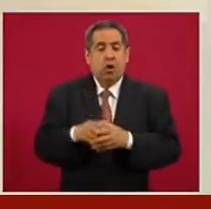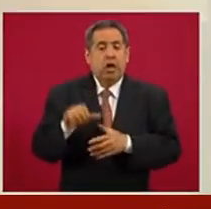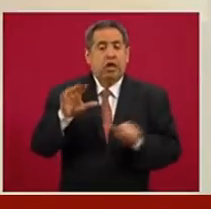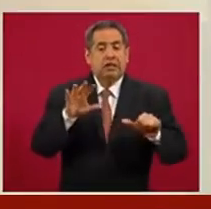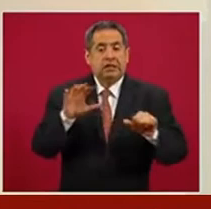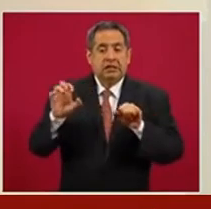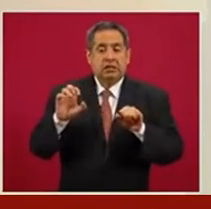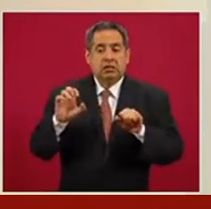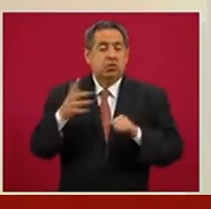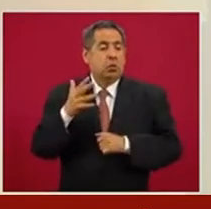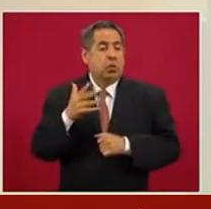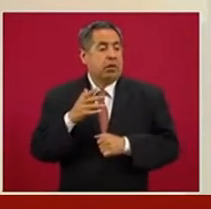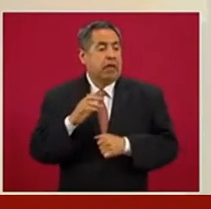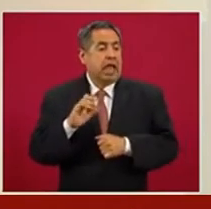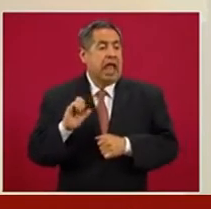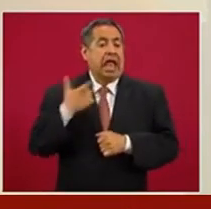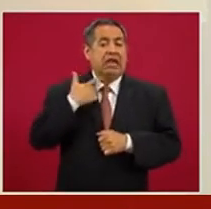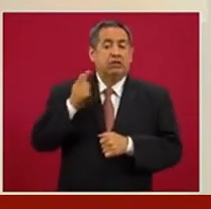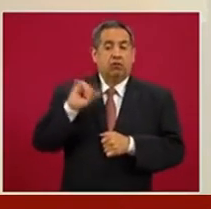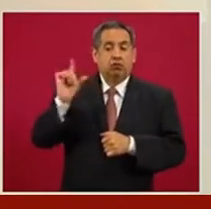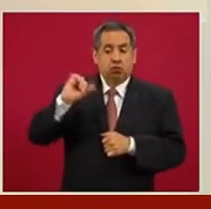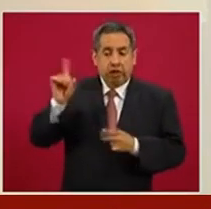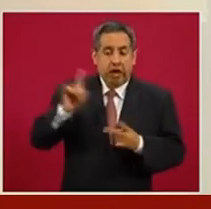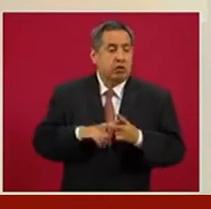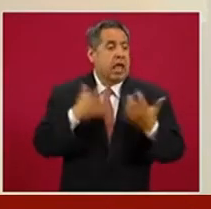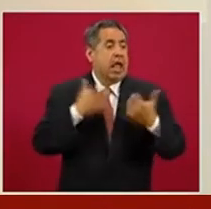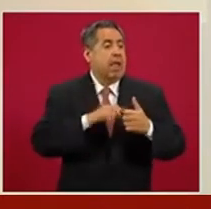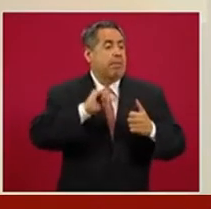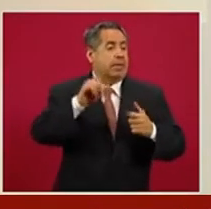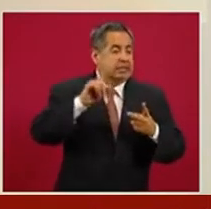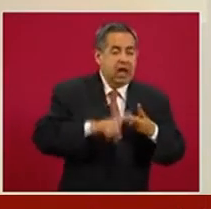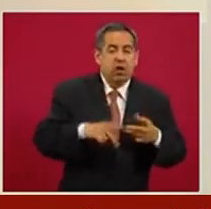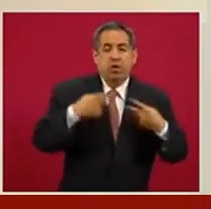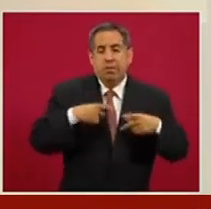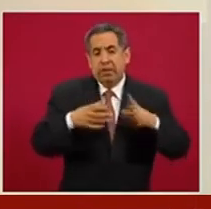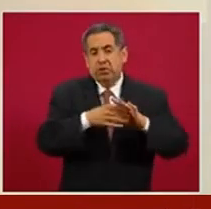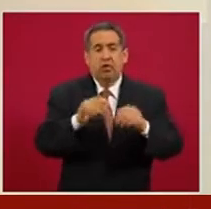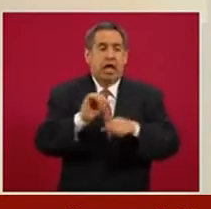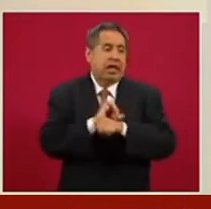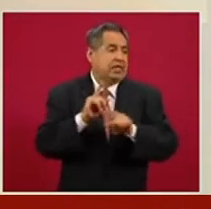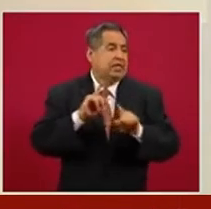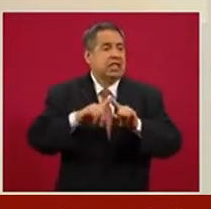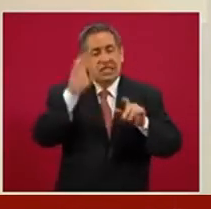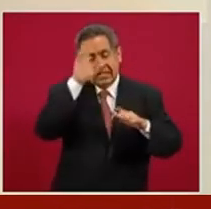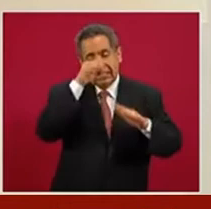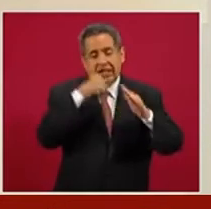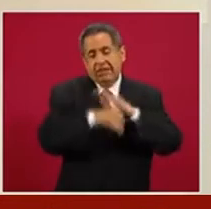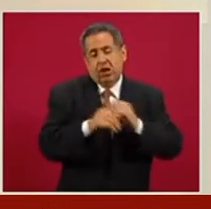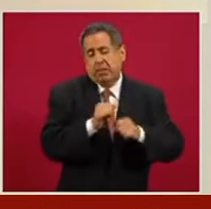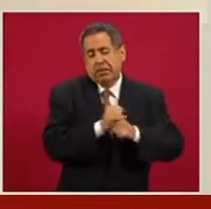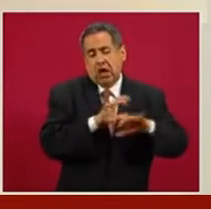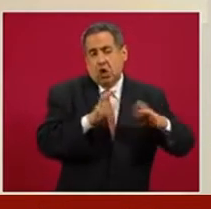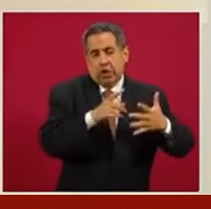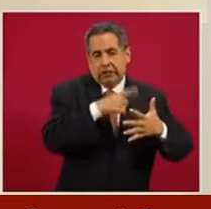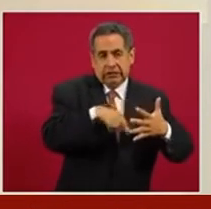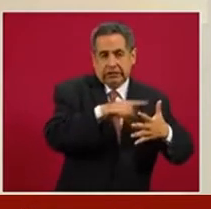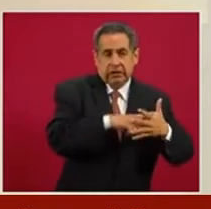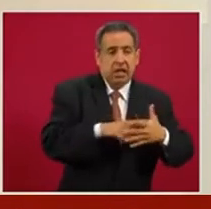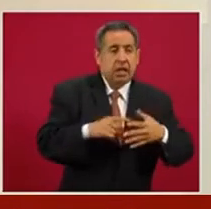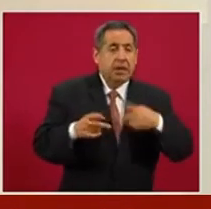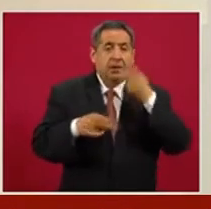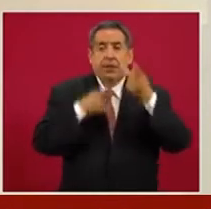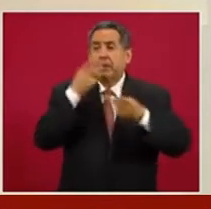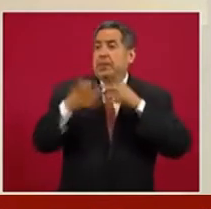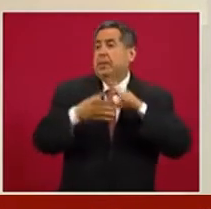650 exfuncionarios, empresarios, comentaristas, artistas, científicos e investigadores divulgaron